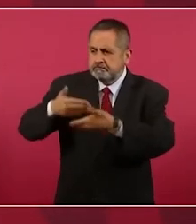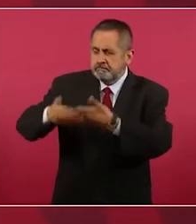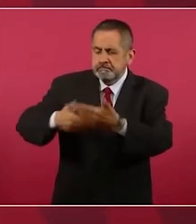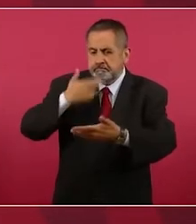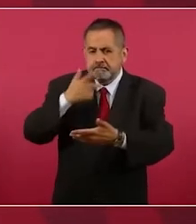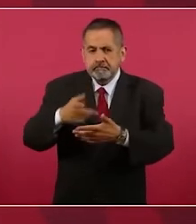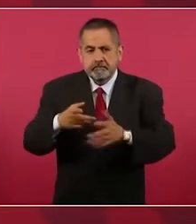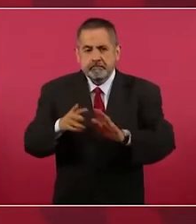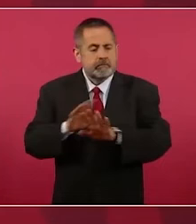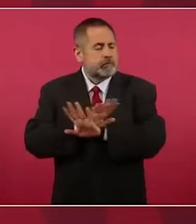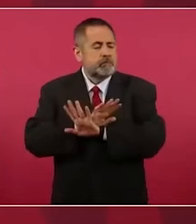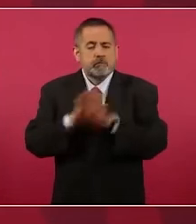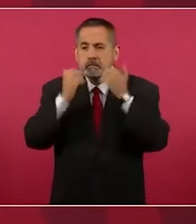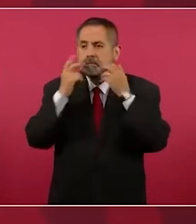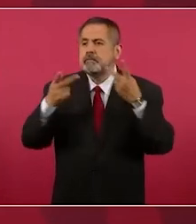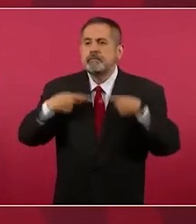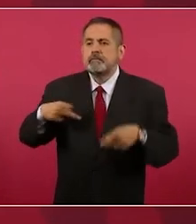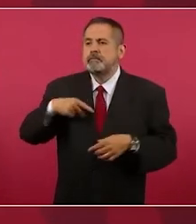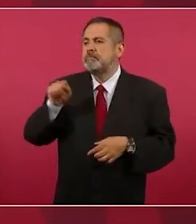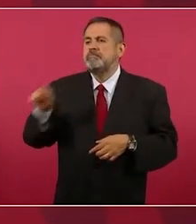sino duele cualquier asesinato,